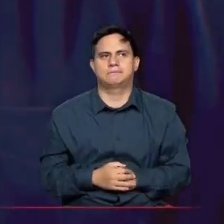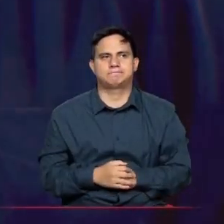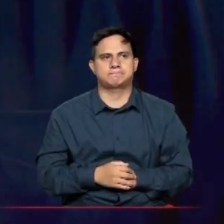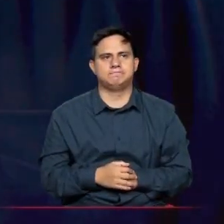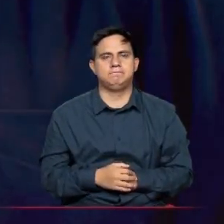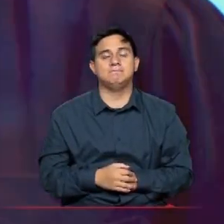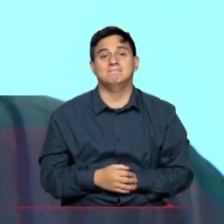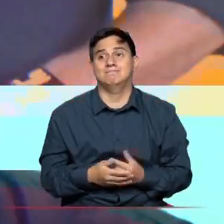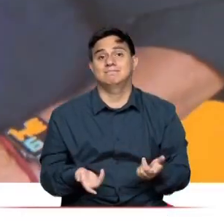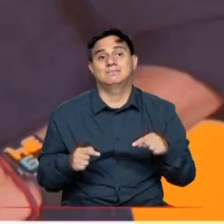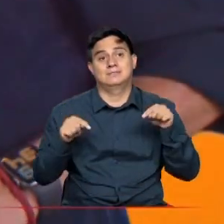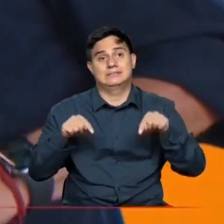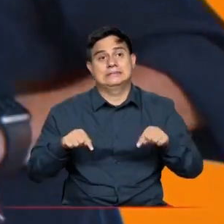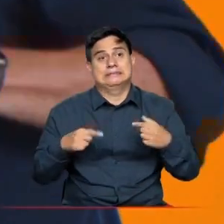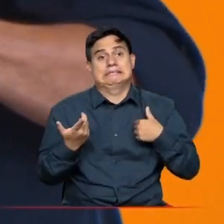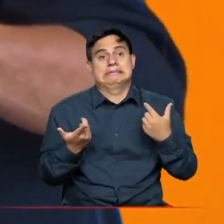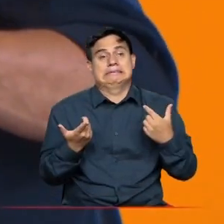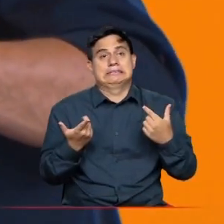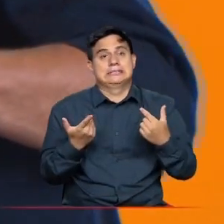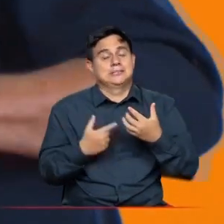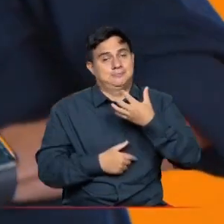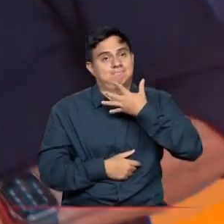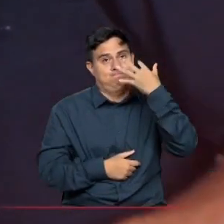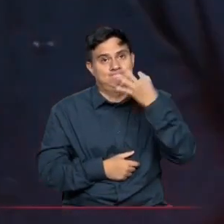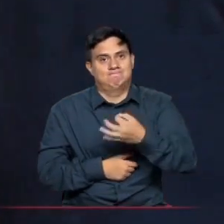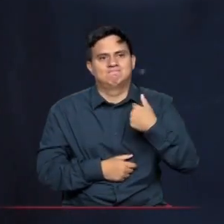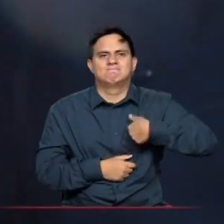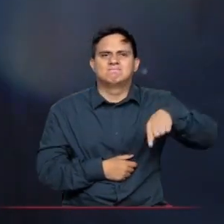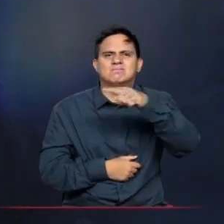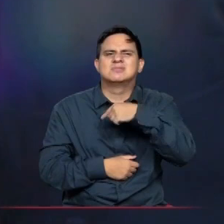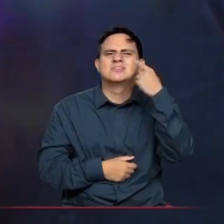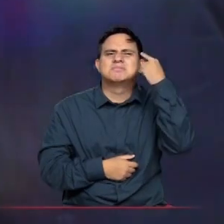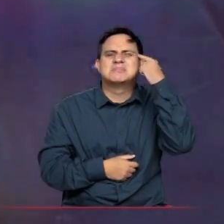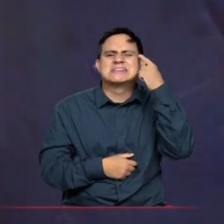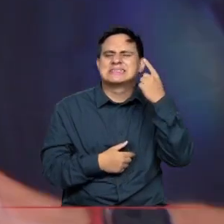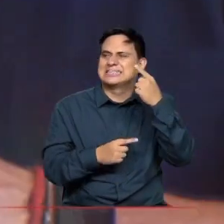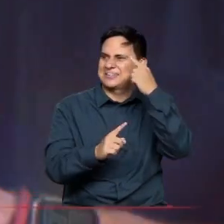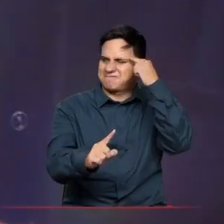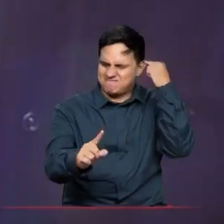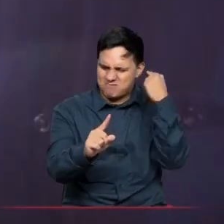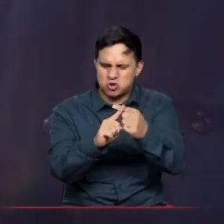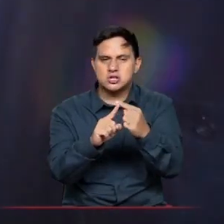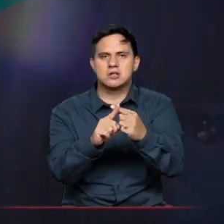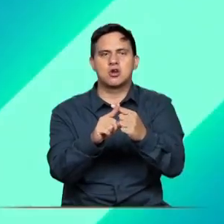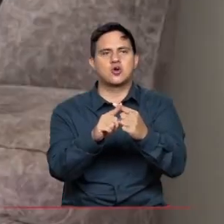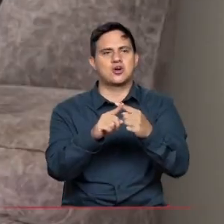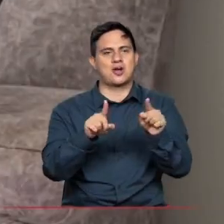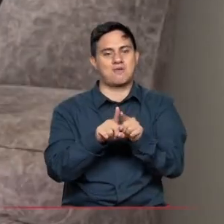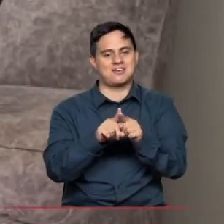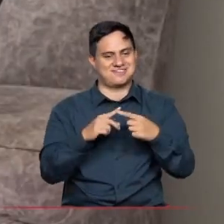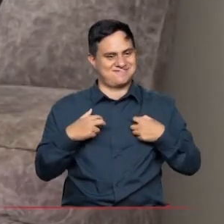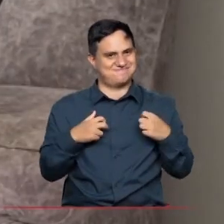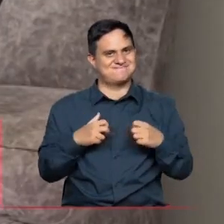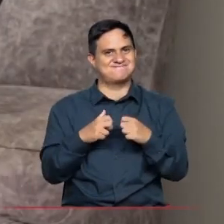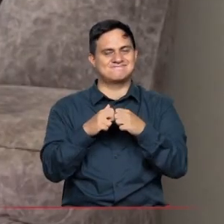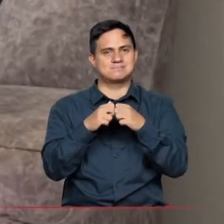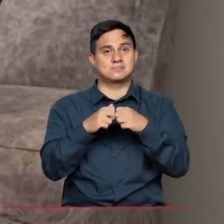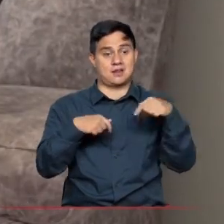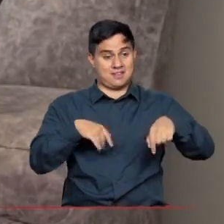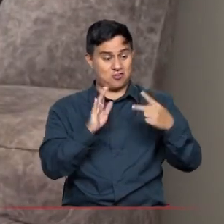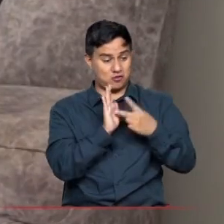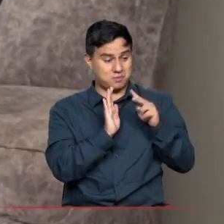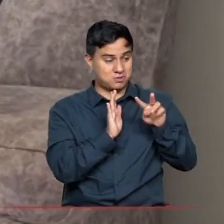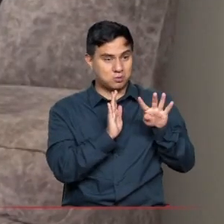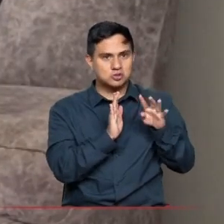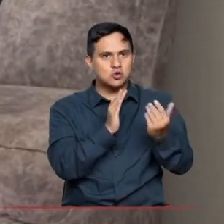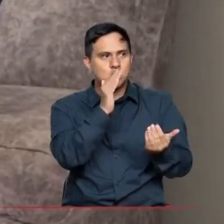de Tarde del Sol. Personalmente vengo cargado de actitud positiva y buena energía. Un 2024 que trae caras